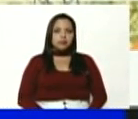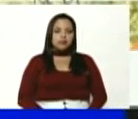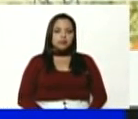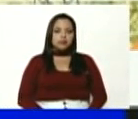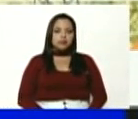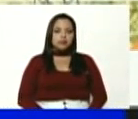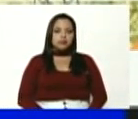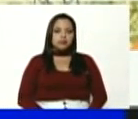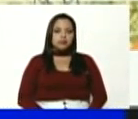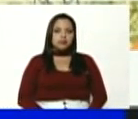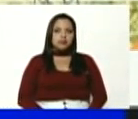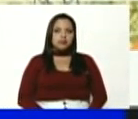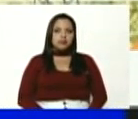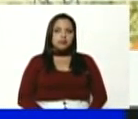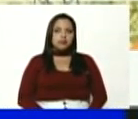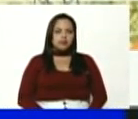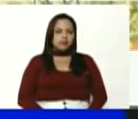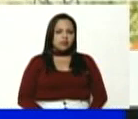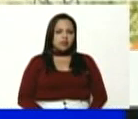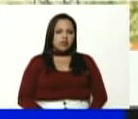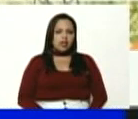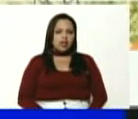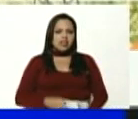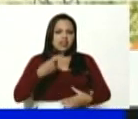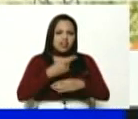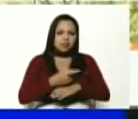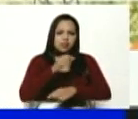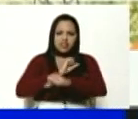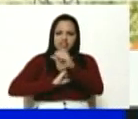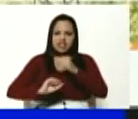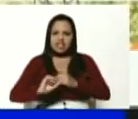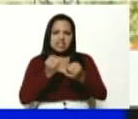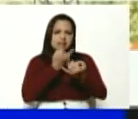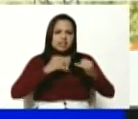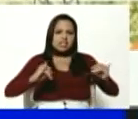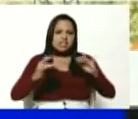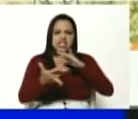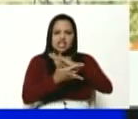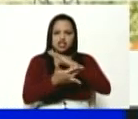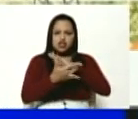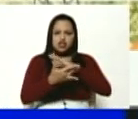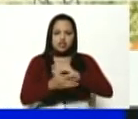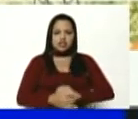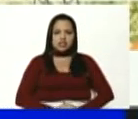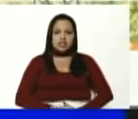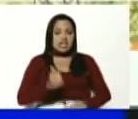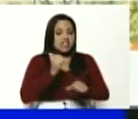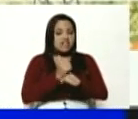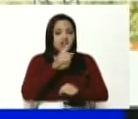porque tenemos una paz de dependencia tecnológica del 100%